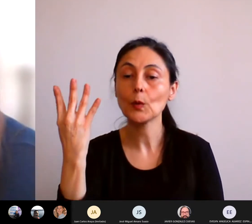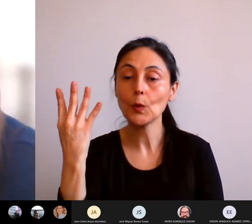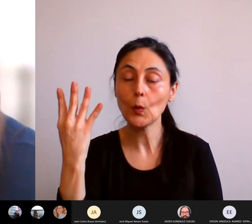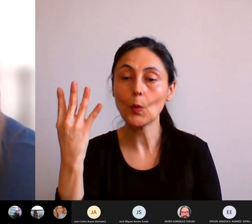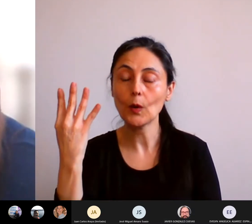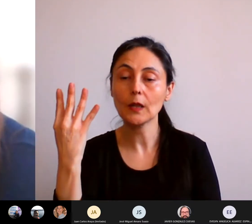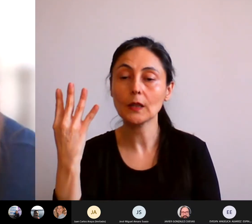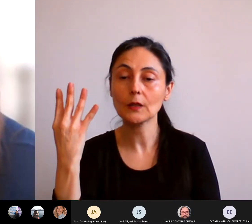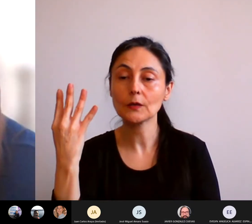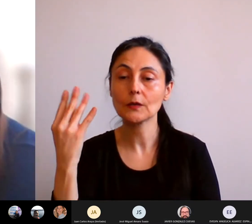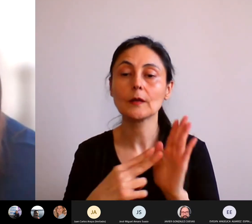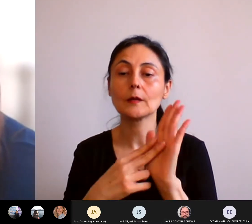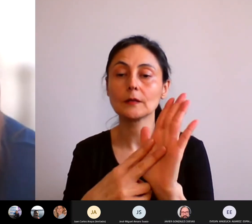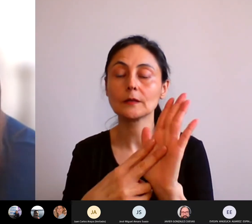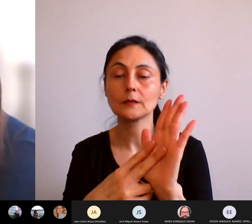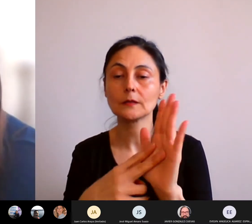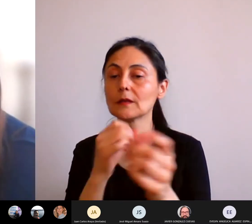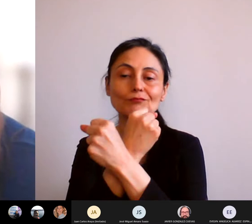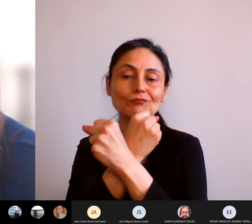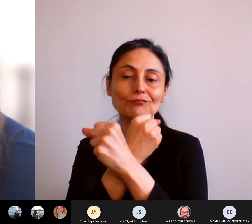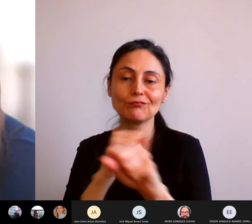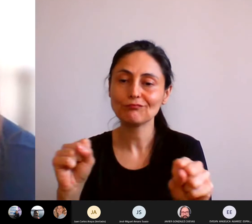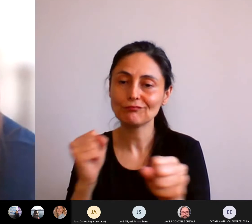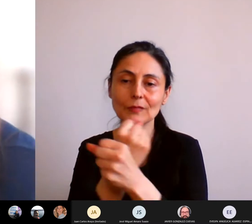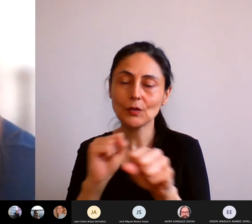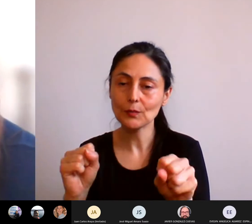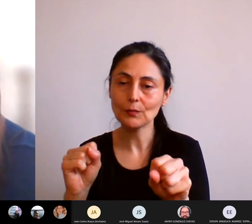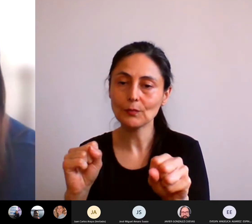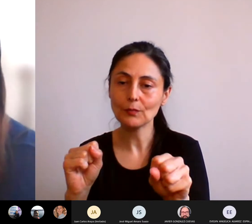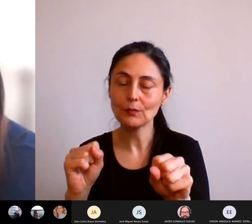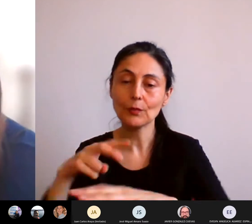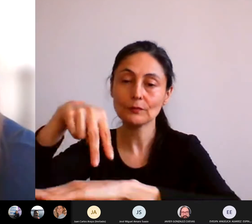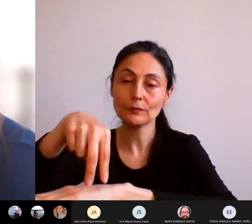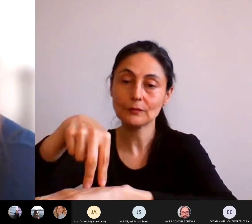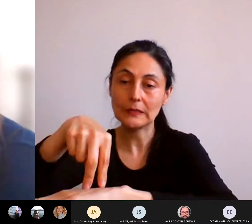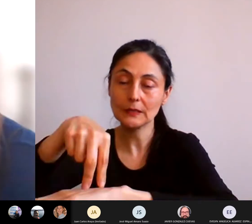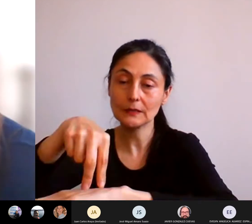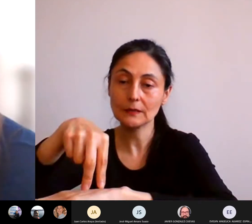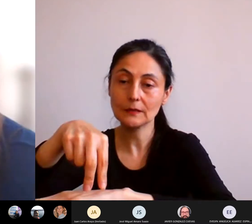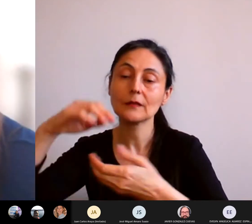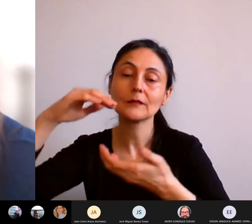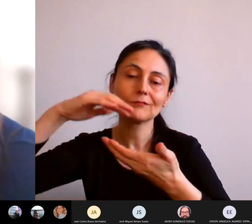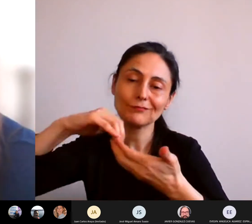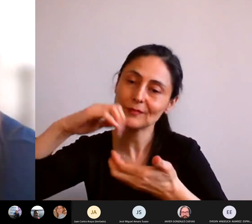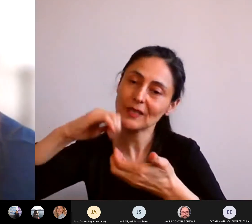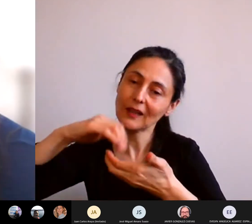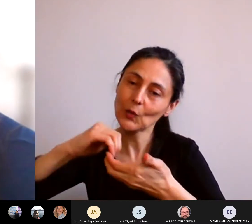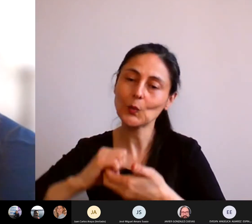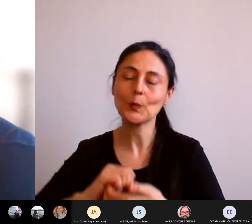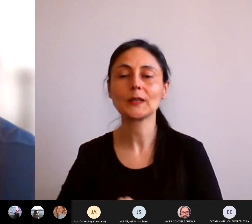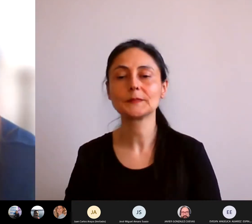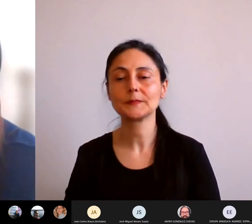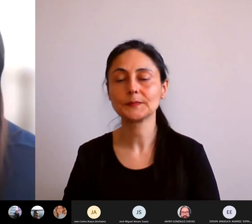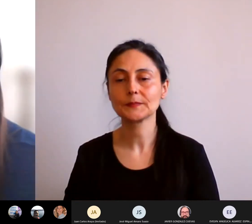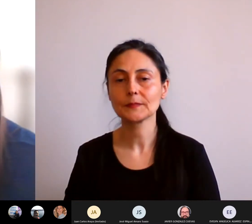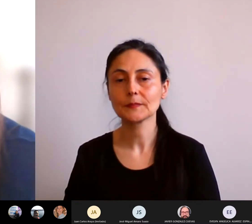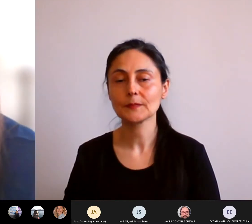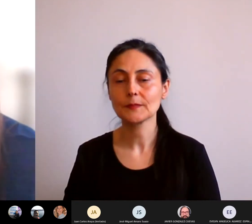de la región de Coquimbo, no pudo hacerse presente, ya, así que les pedimos las disculpas correspondientes. Por lo